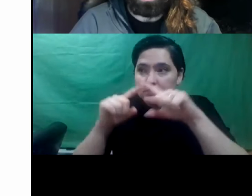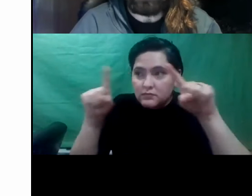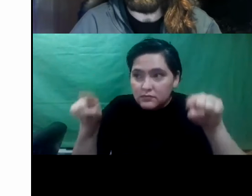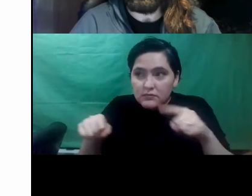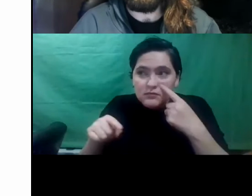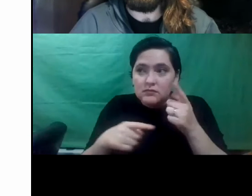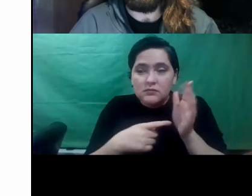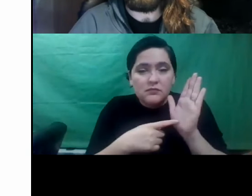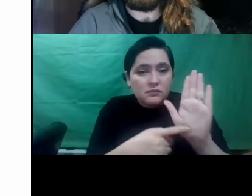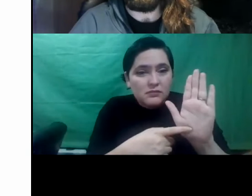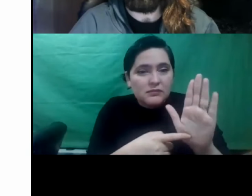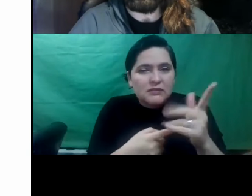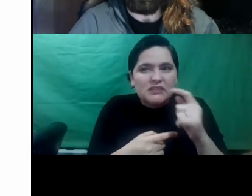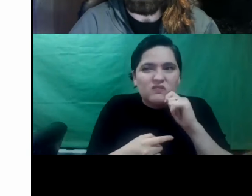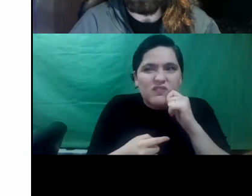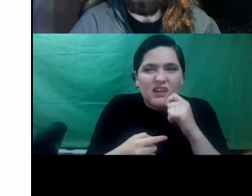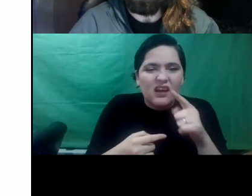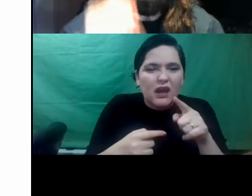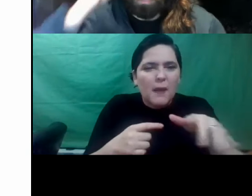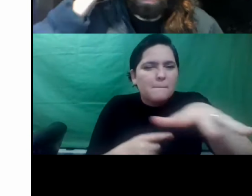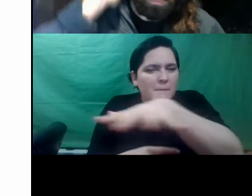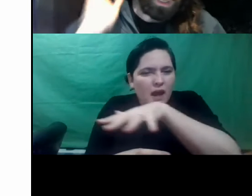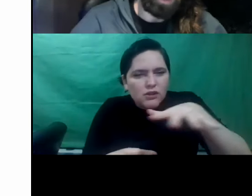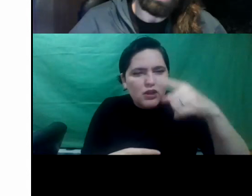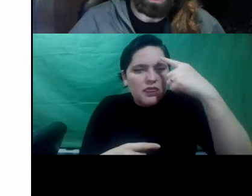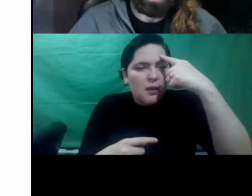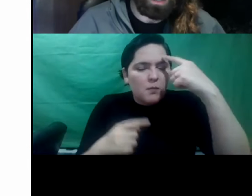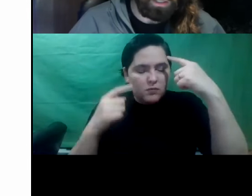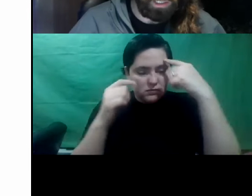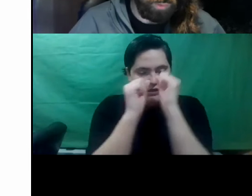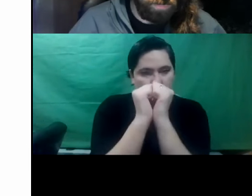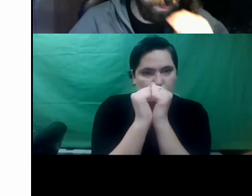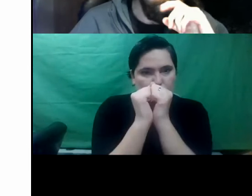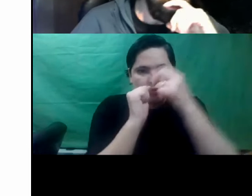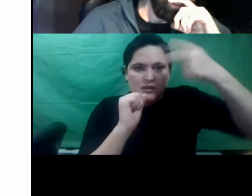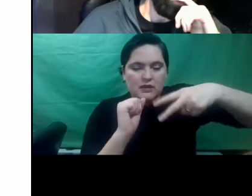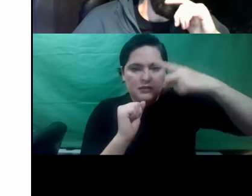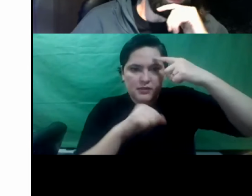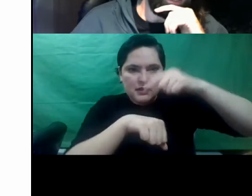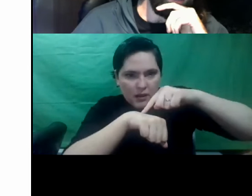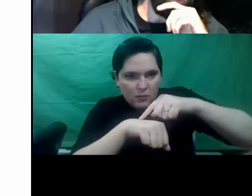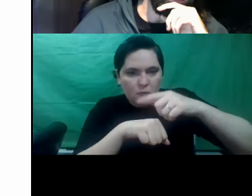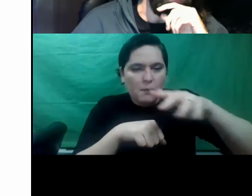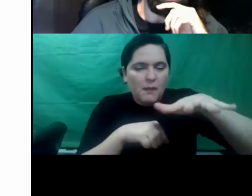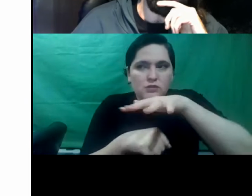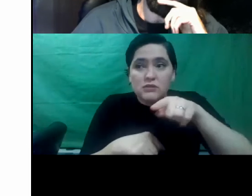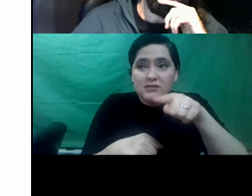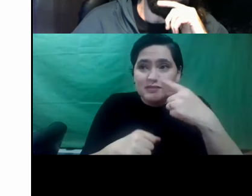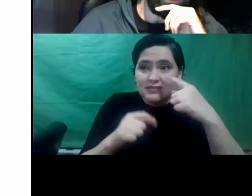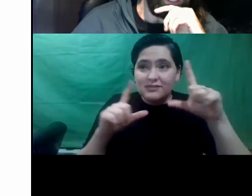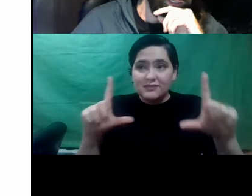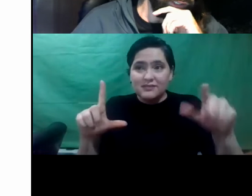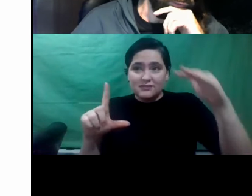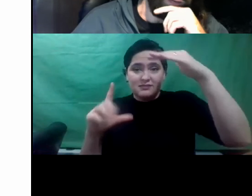poco las escalas espaciales y temporales en las cuales se ubica el cerebro. Entonces acá a la izquierda tenemos un mapa donde en el eje Y tenemos el tamaño de